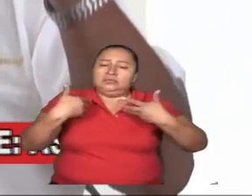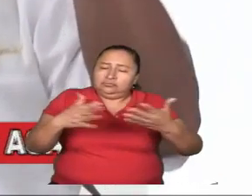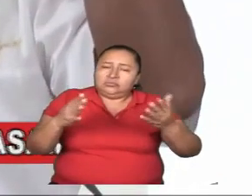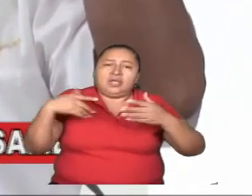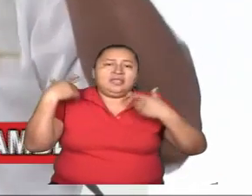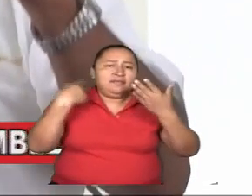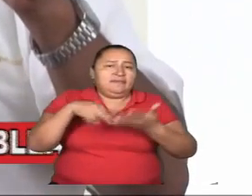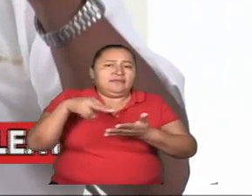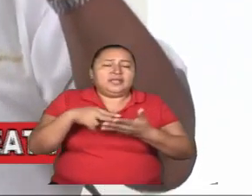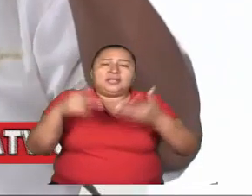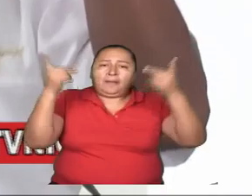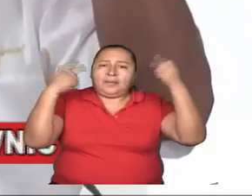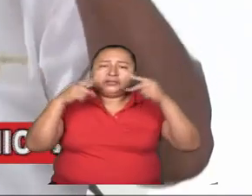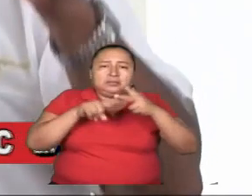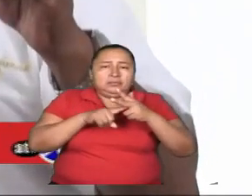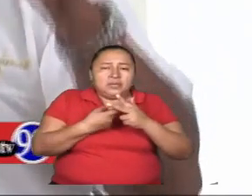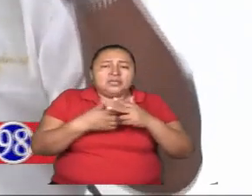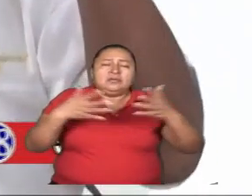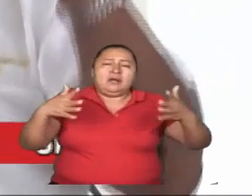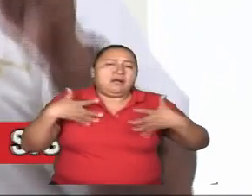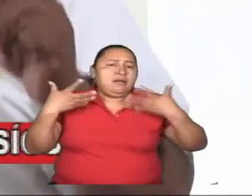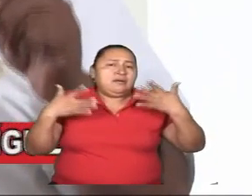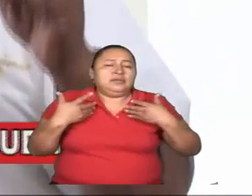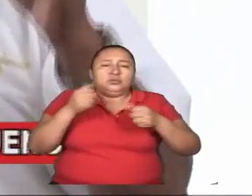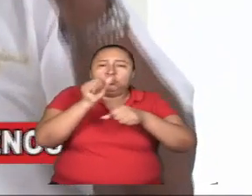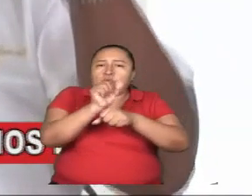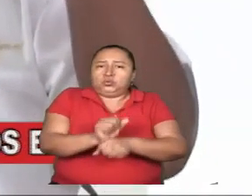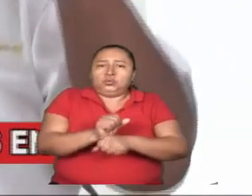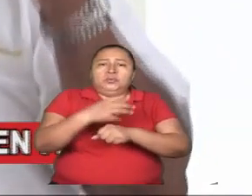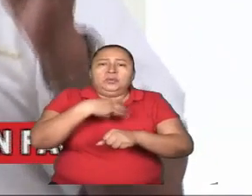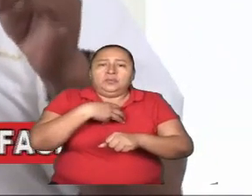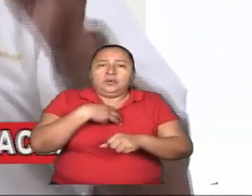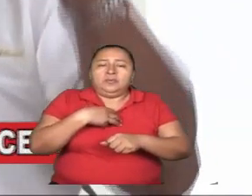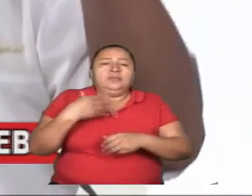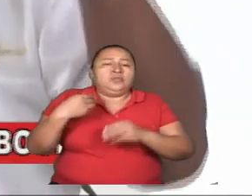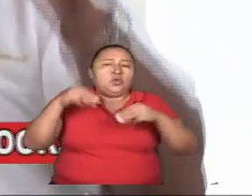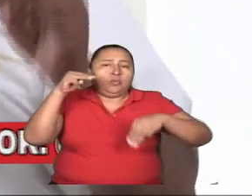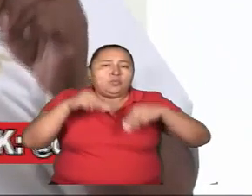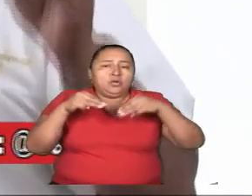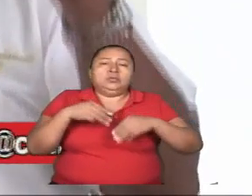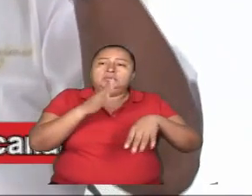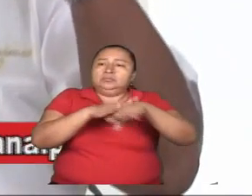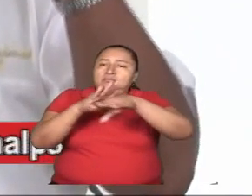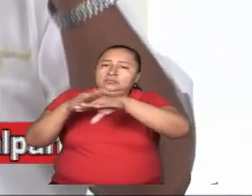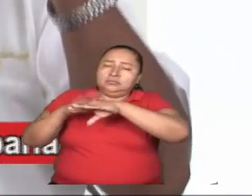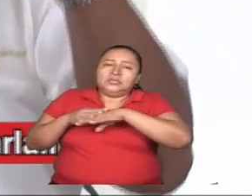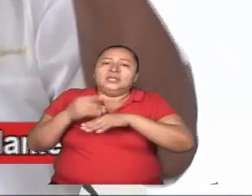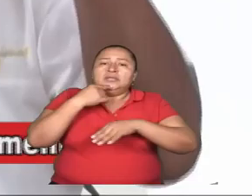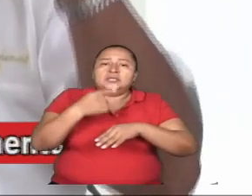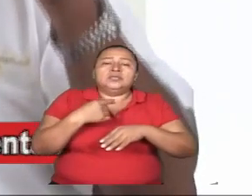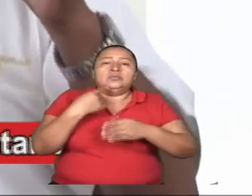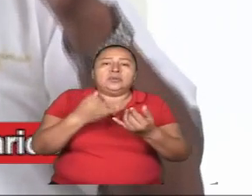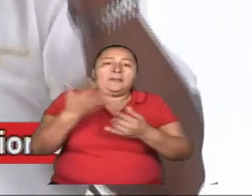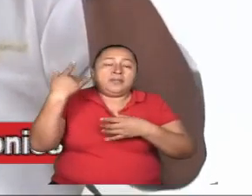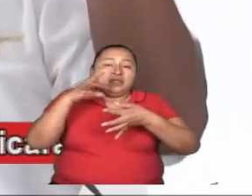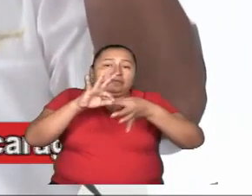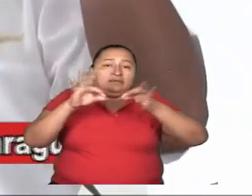fiesta. Masaya inicia su alegría, sus tradiciones. Monimbó les invita, ¿verdad?, diciendo con aquel